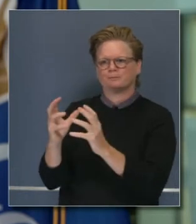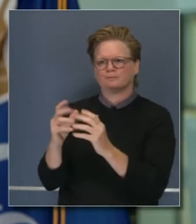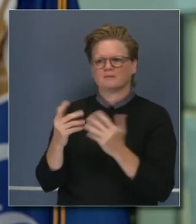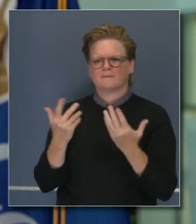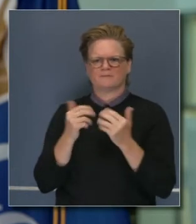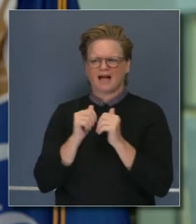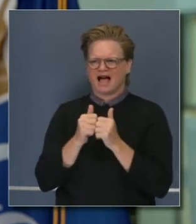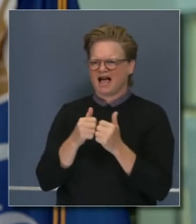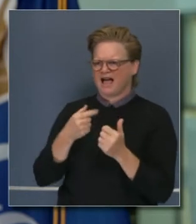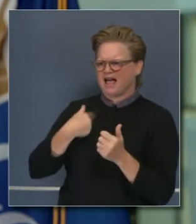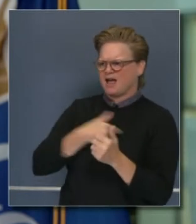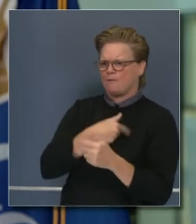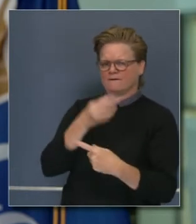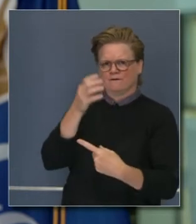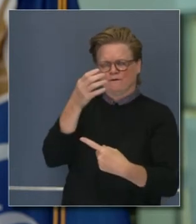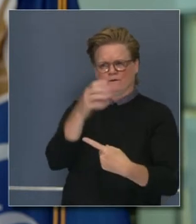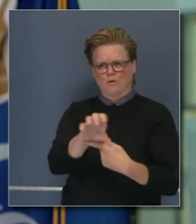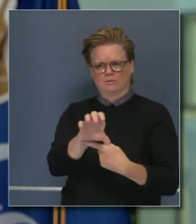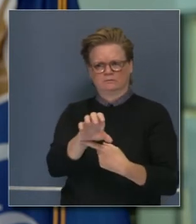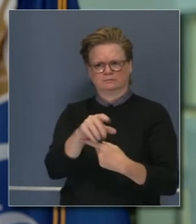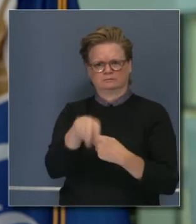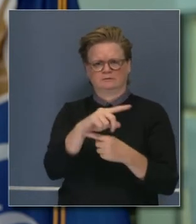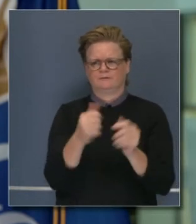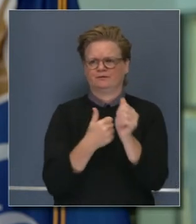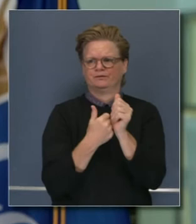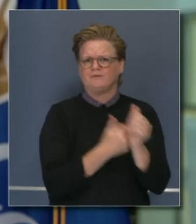expandir nuestra capacidad de